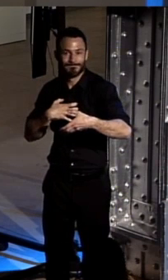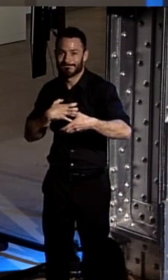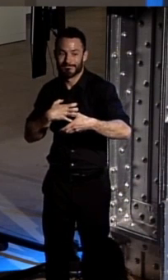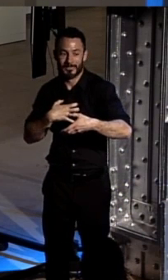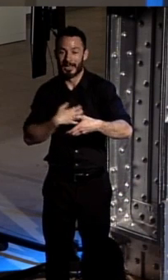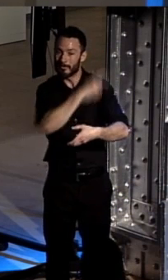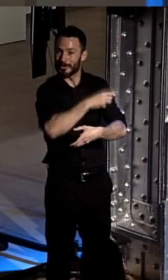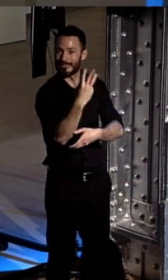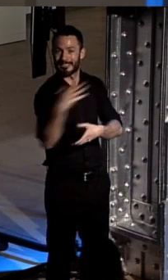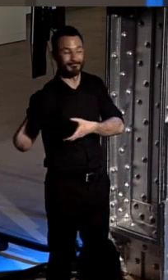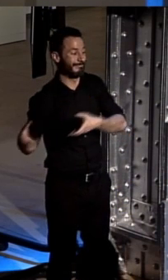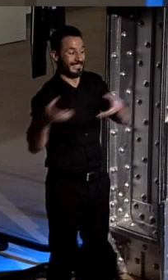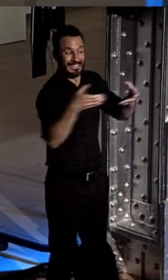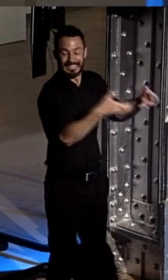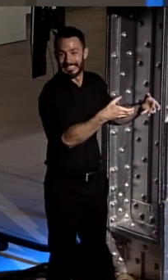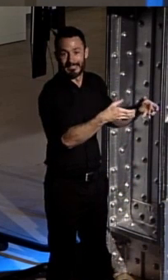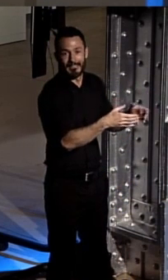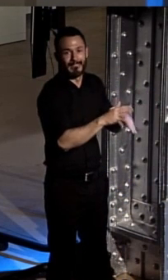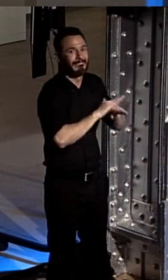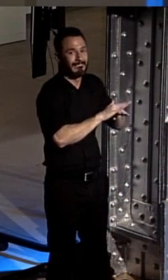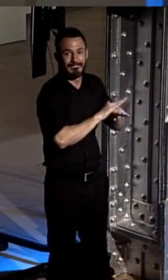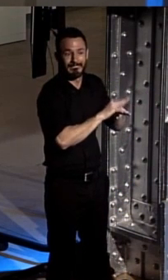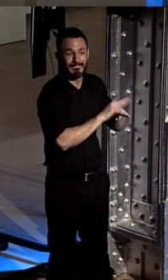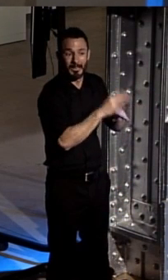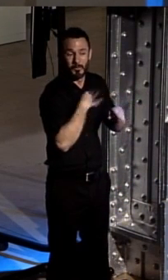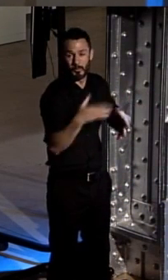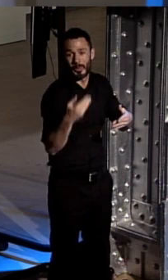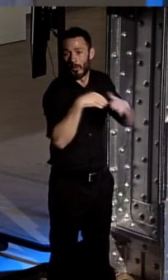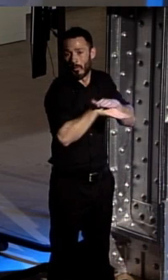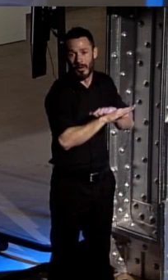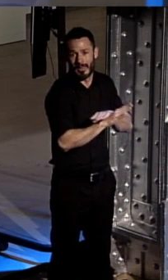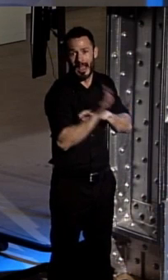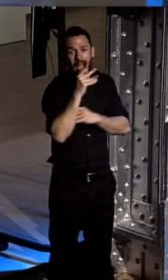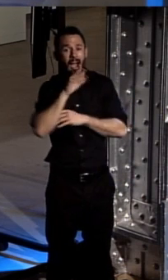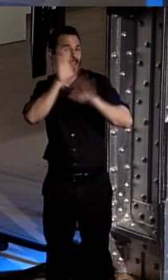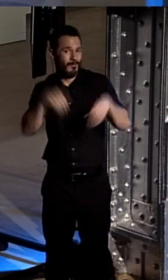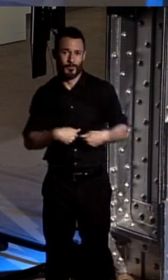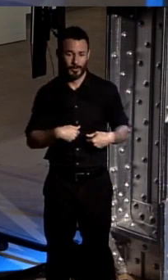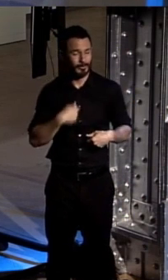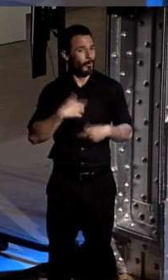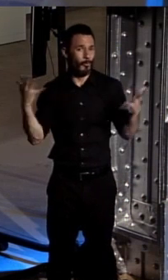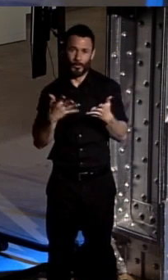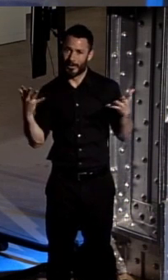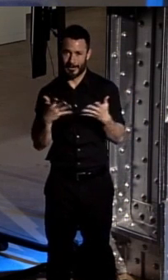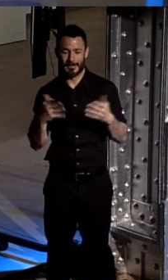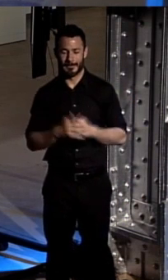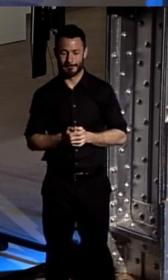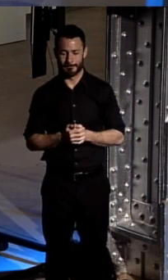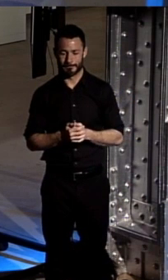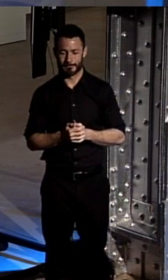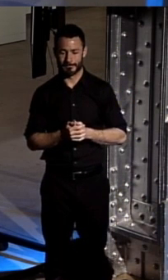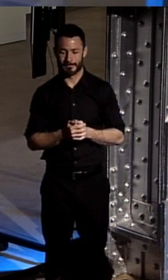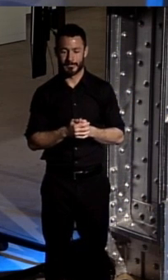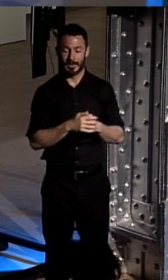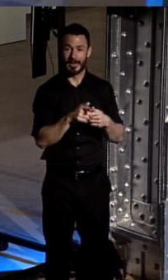3. Tienen que decirle, perdón, tenés un segundo, ahora vuelvo, por favor, tengo una urgencia y te la tengo que dar. Y en esa maleta